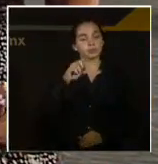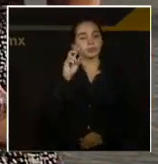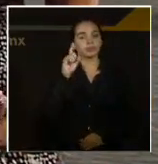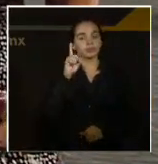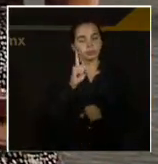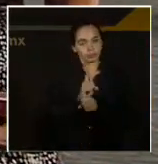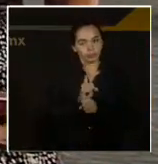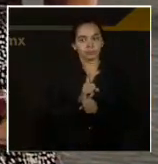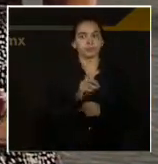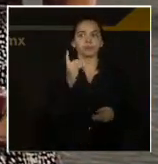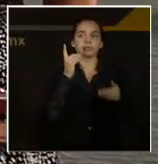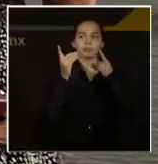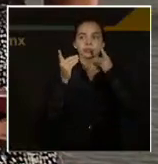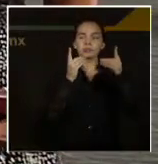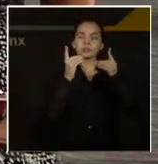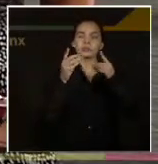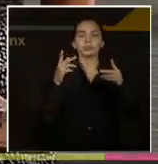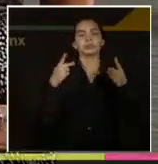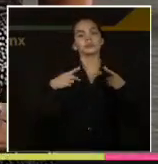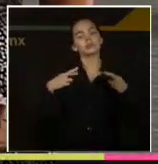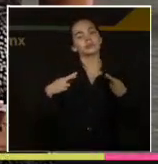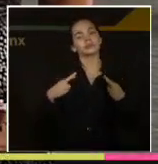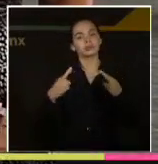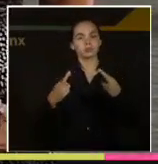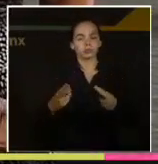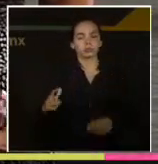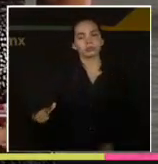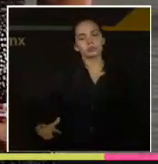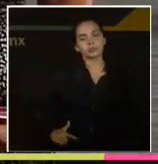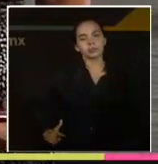debate de candidatos al gobierno